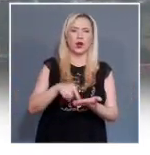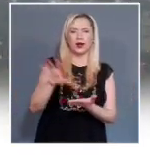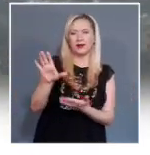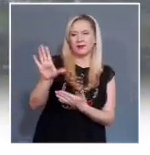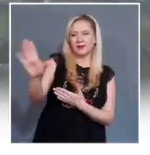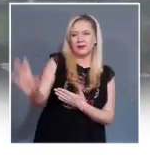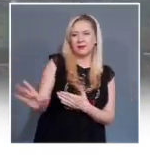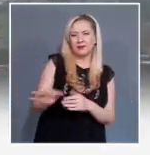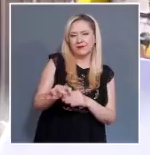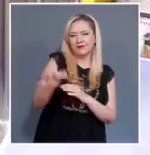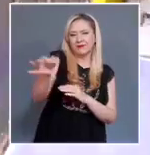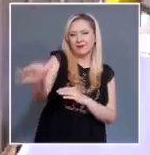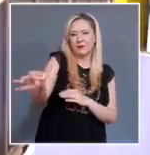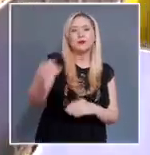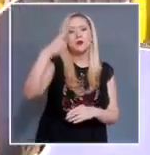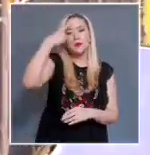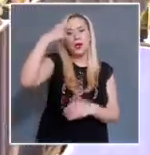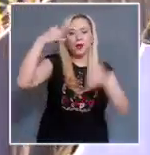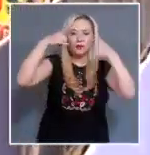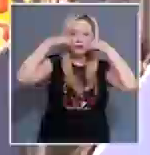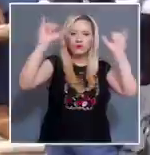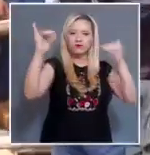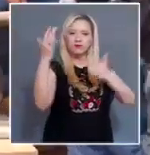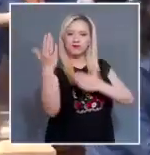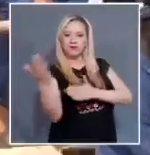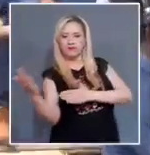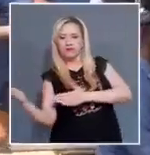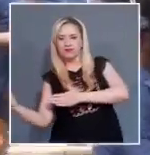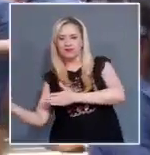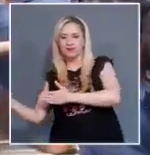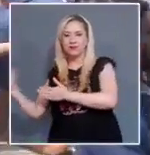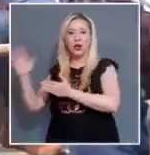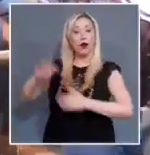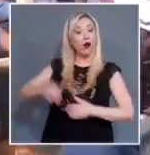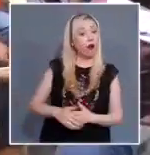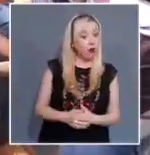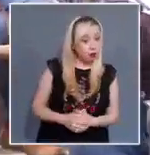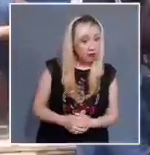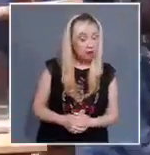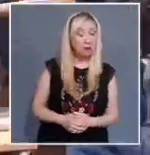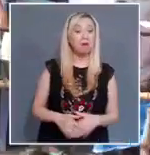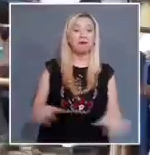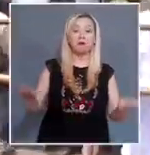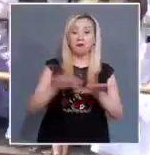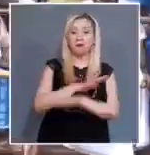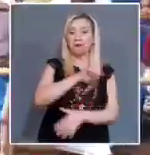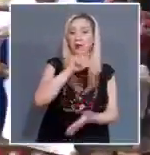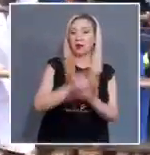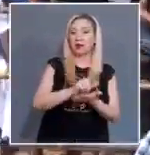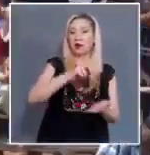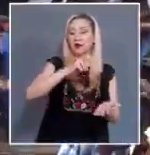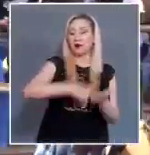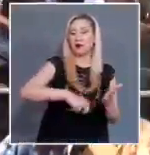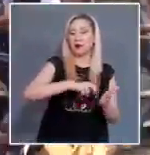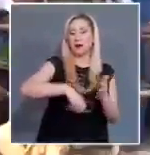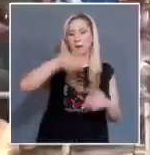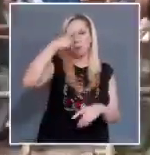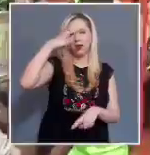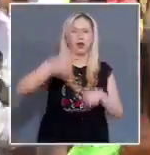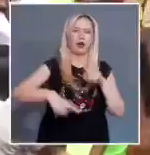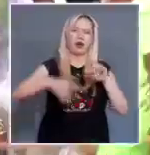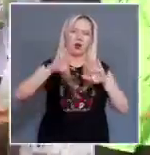deporte bovino Jallikattu, al confirmar la validez de las reformas a la legislación estatal para prevenir la crueldad hacia los